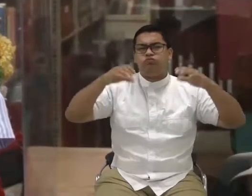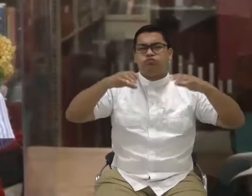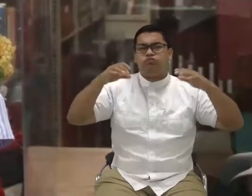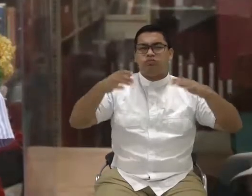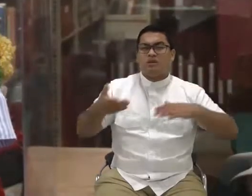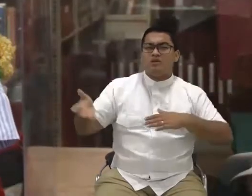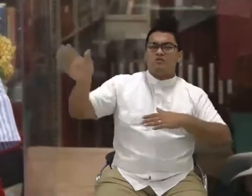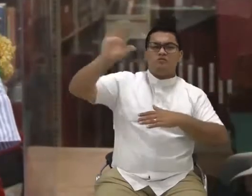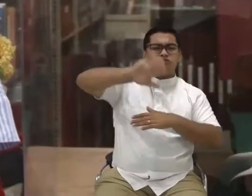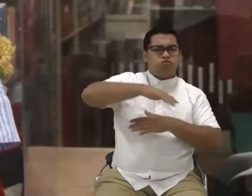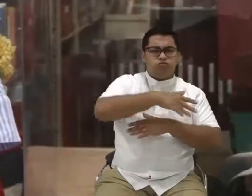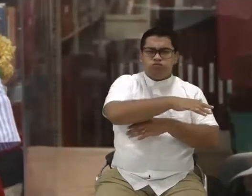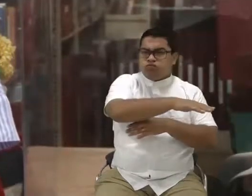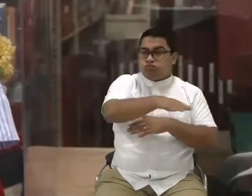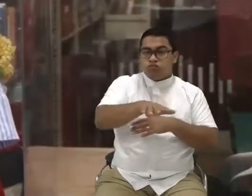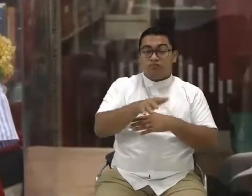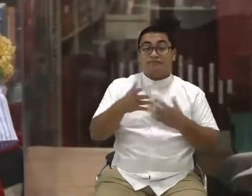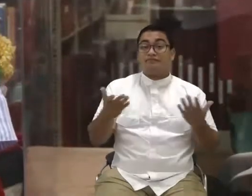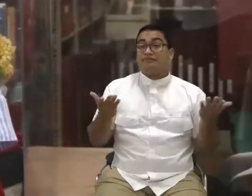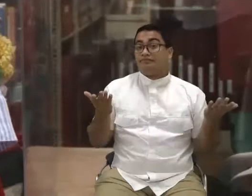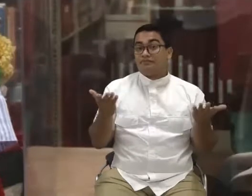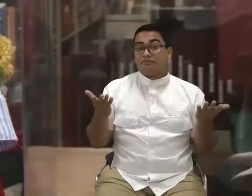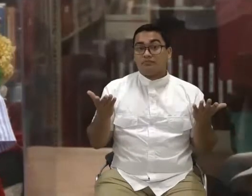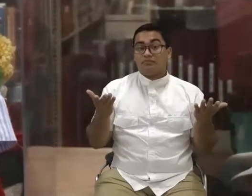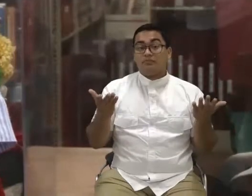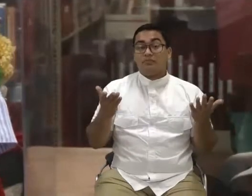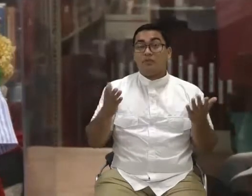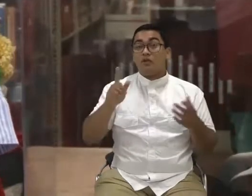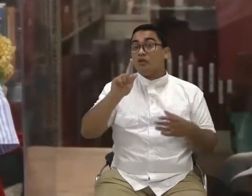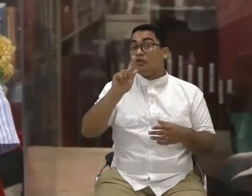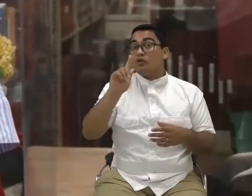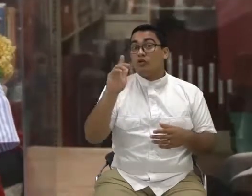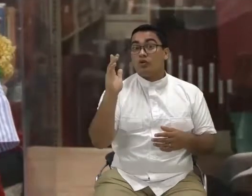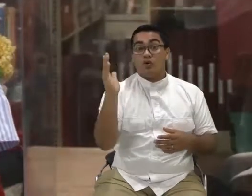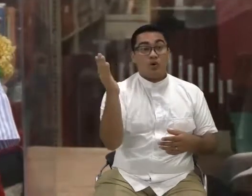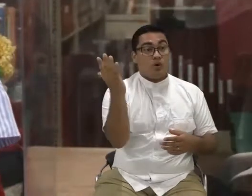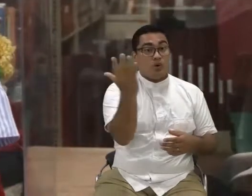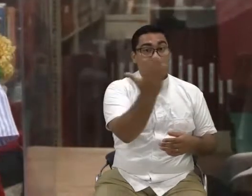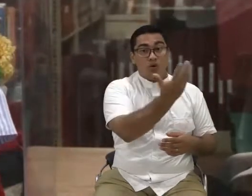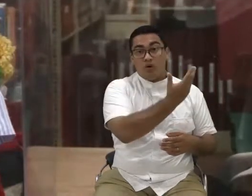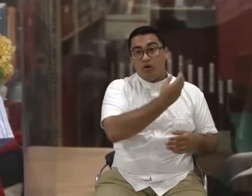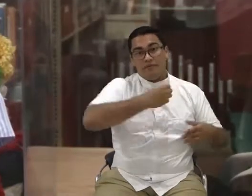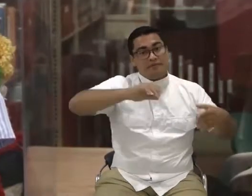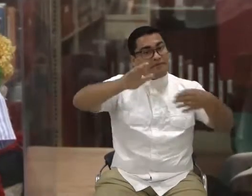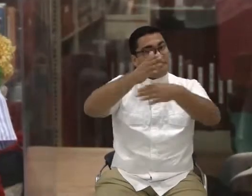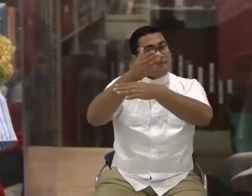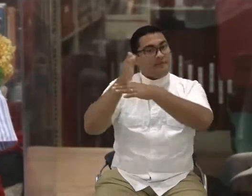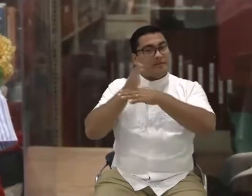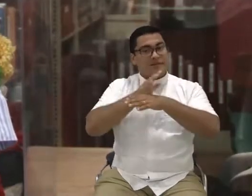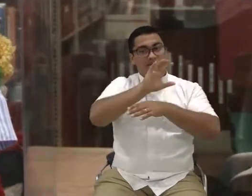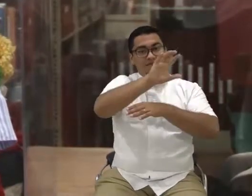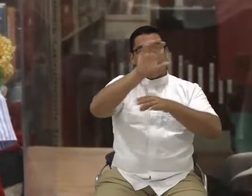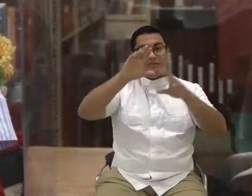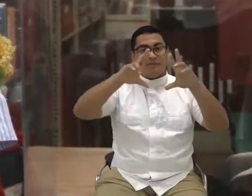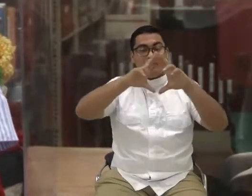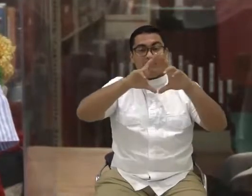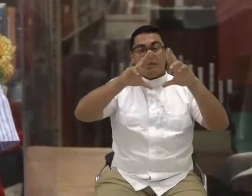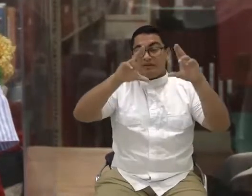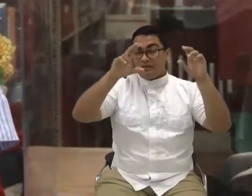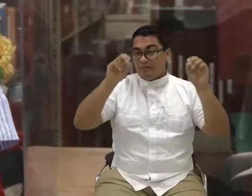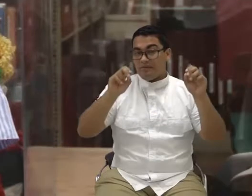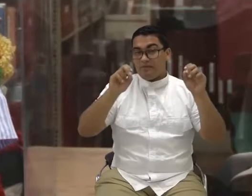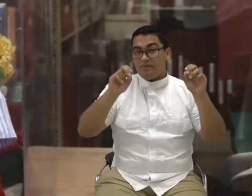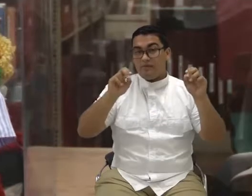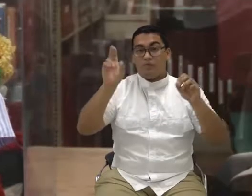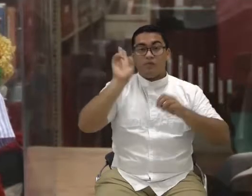¿verdad?, que las universidades, creo que todas las universidades públicas de Nicaragua y la región han hecho un enorme esfuerzo por incorporarlo entre sus